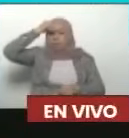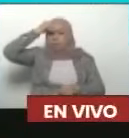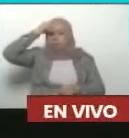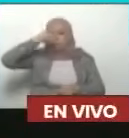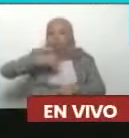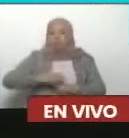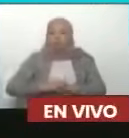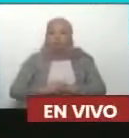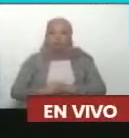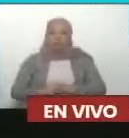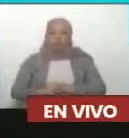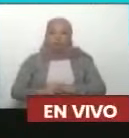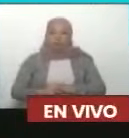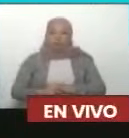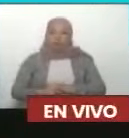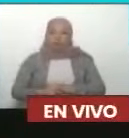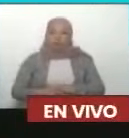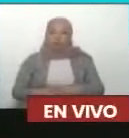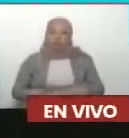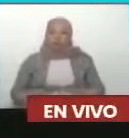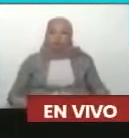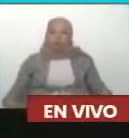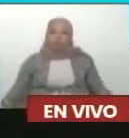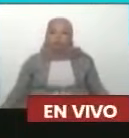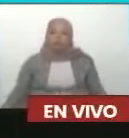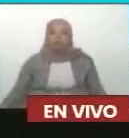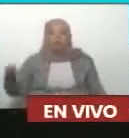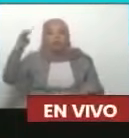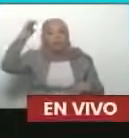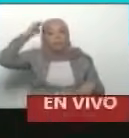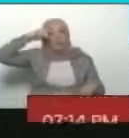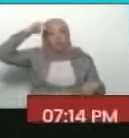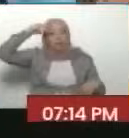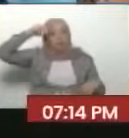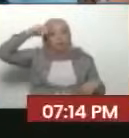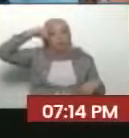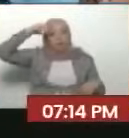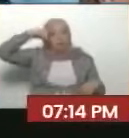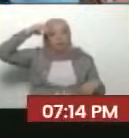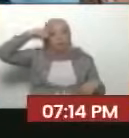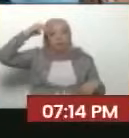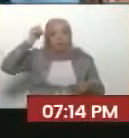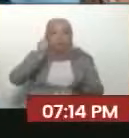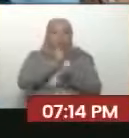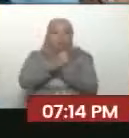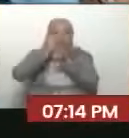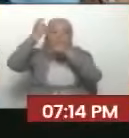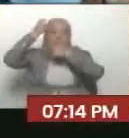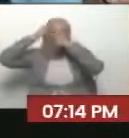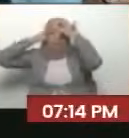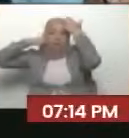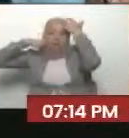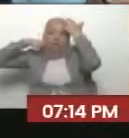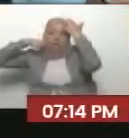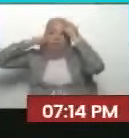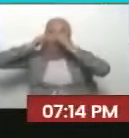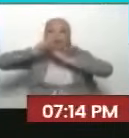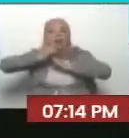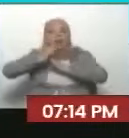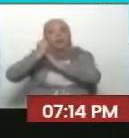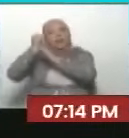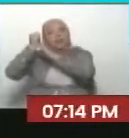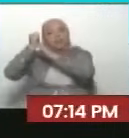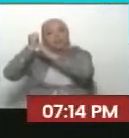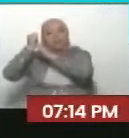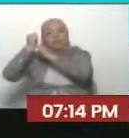Del gran maestro, el maestro mayor, nuestro amado comandante Hugo Chávez, líder